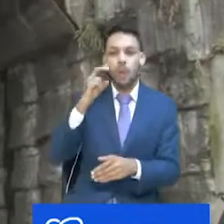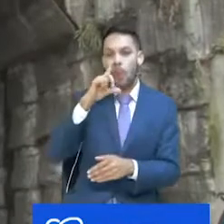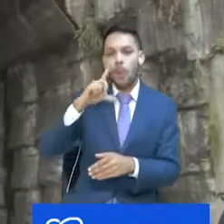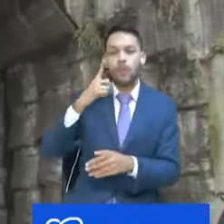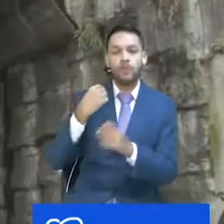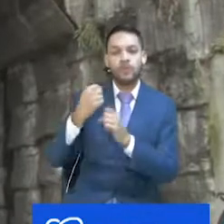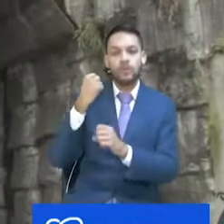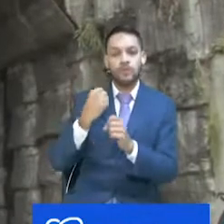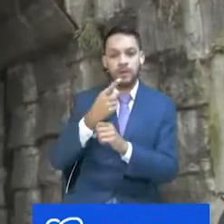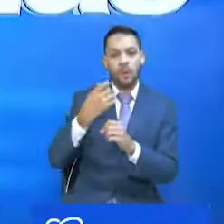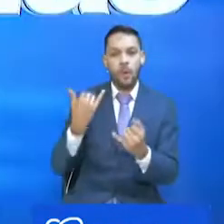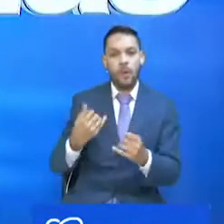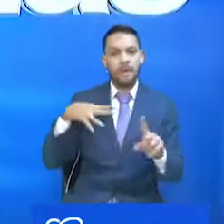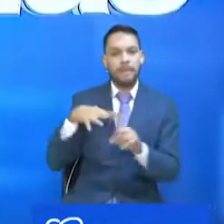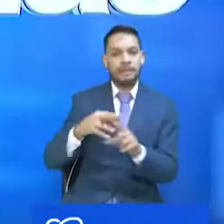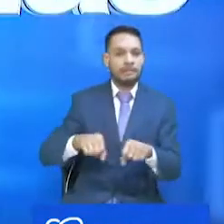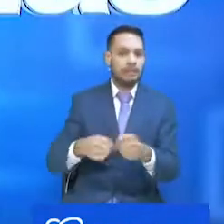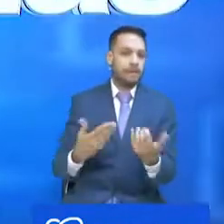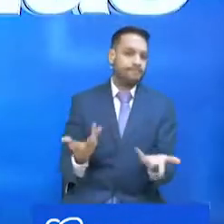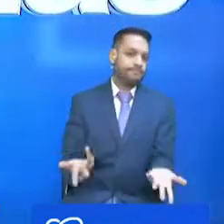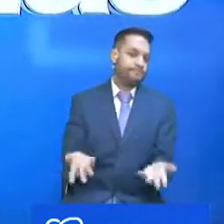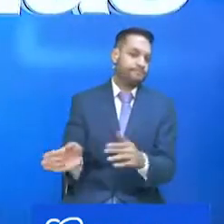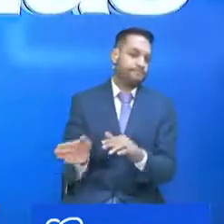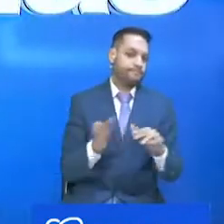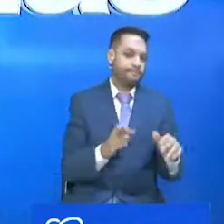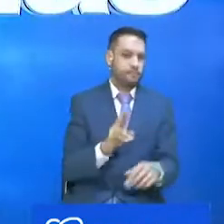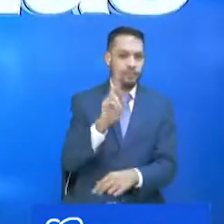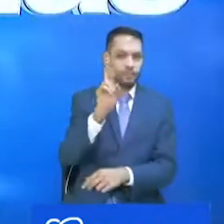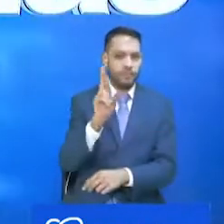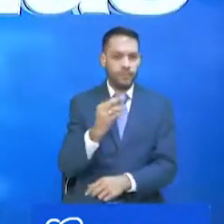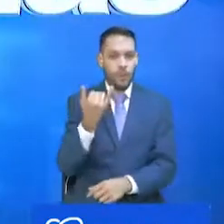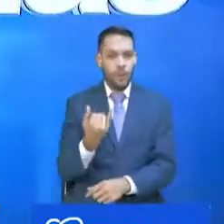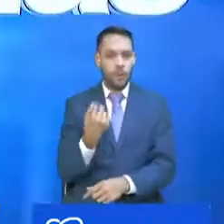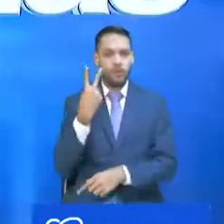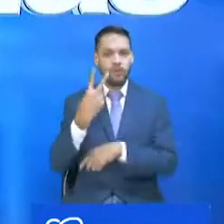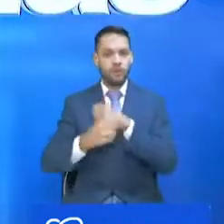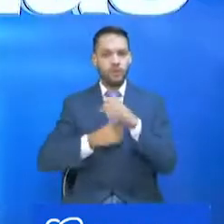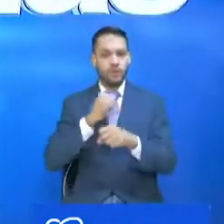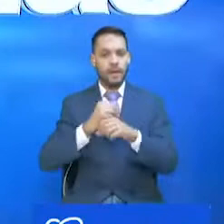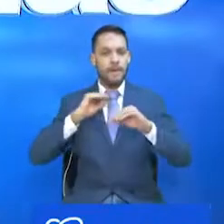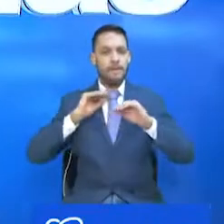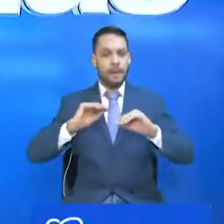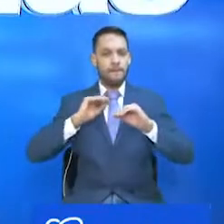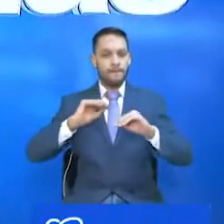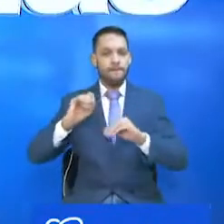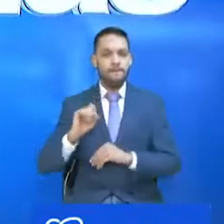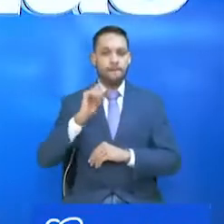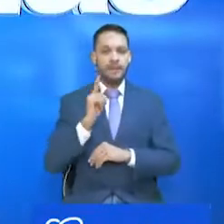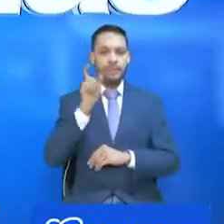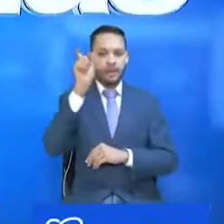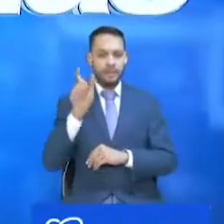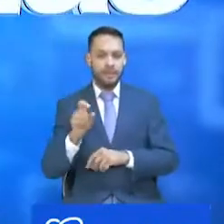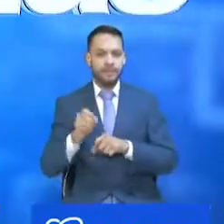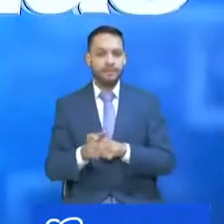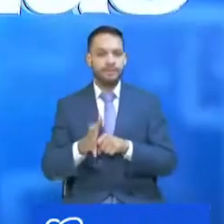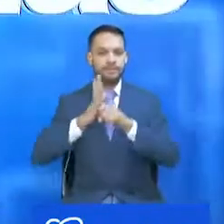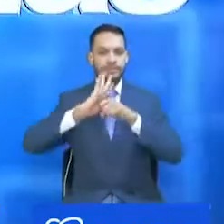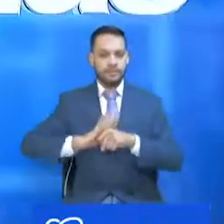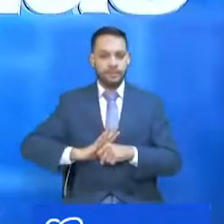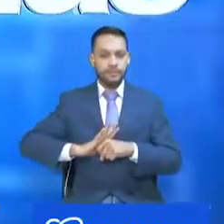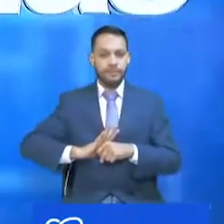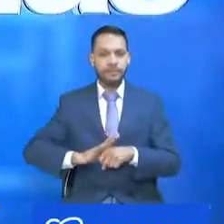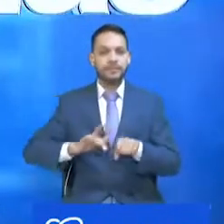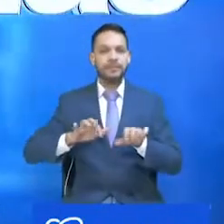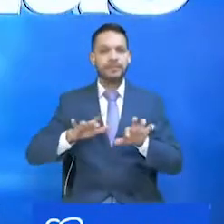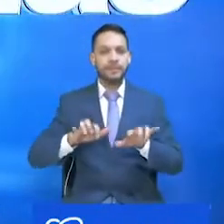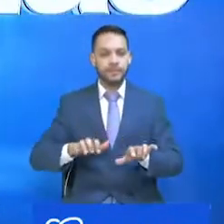del año pasado risaralda cumplió hoy dos años desde que se anunció el primer caso positivo para kobe 19 la secretaria de